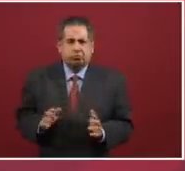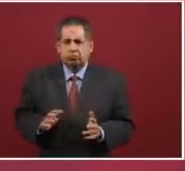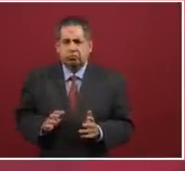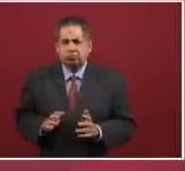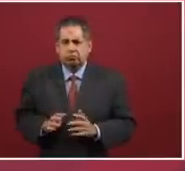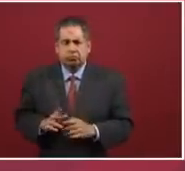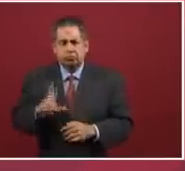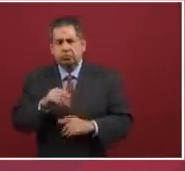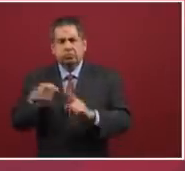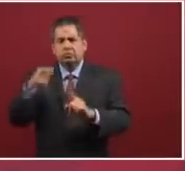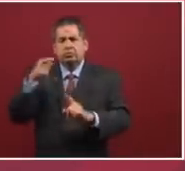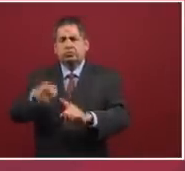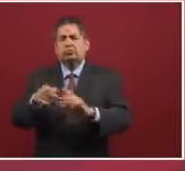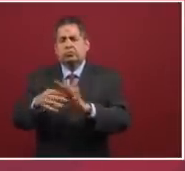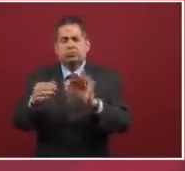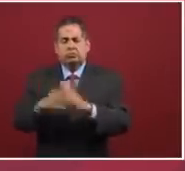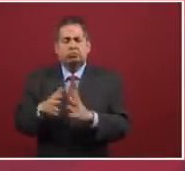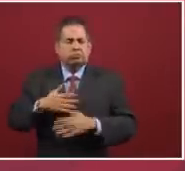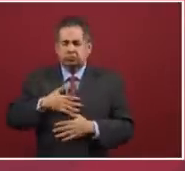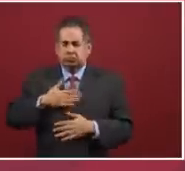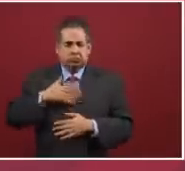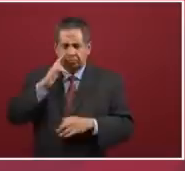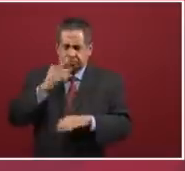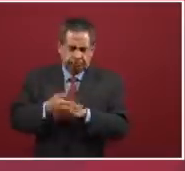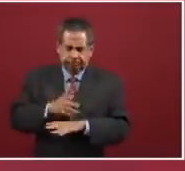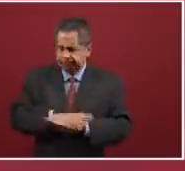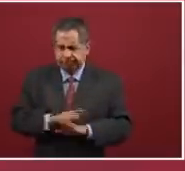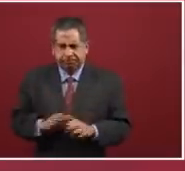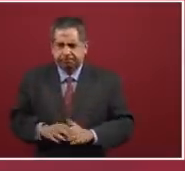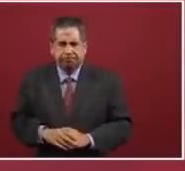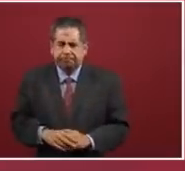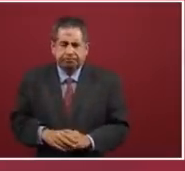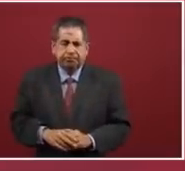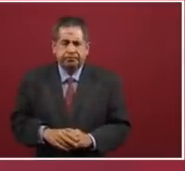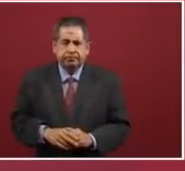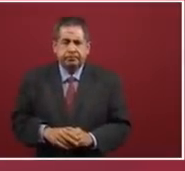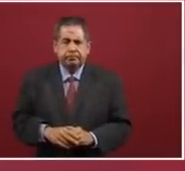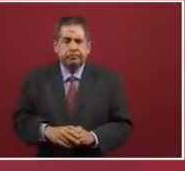Porque no es esa nuestra función.